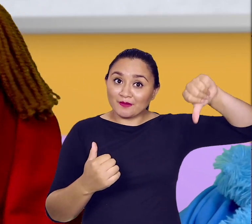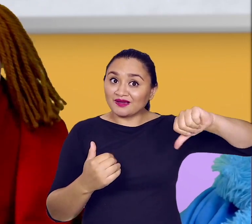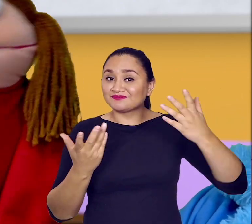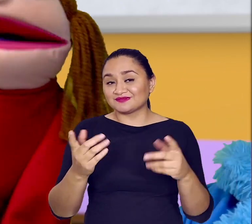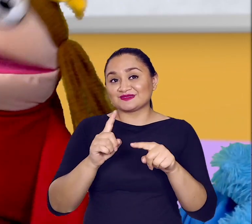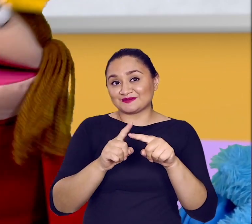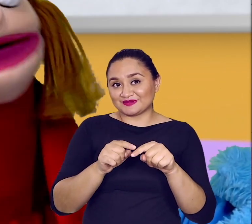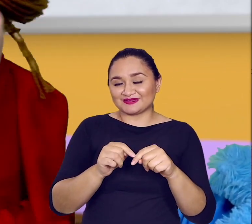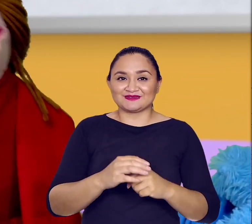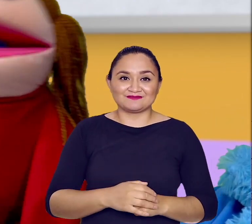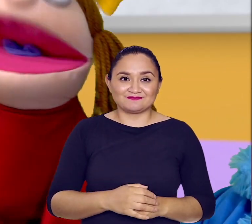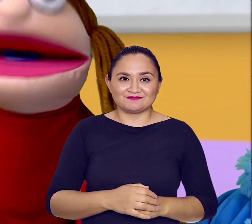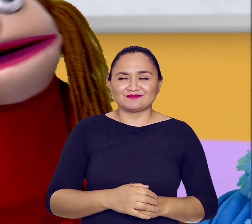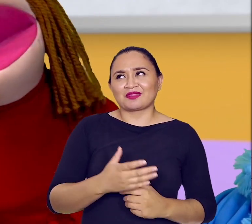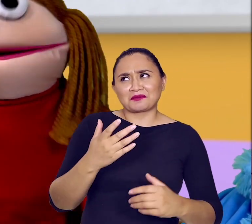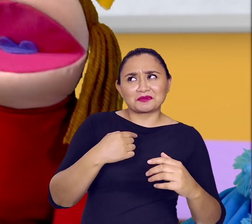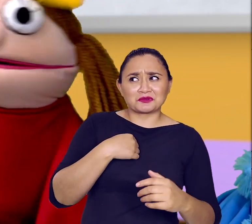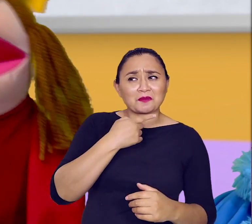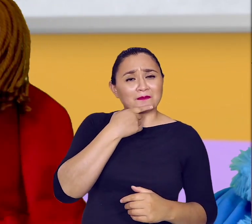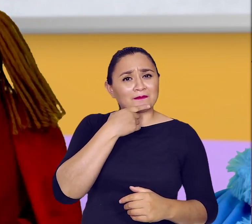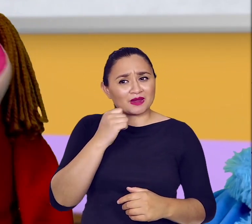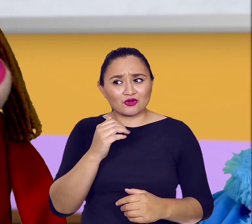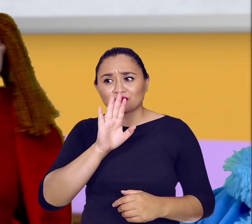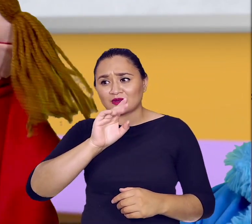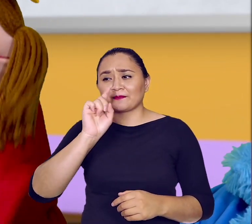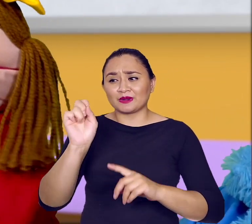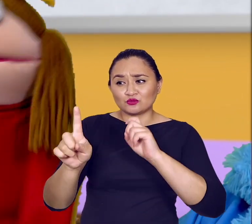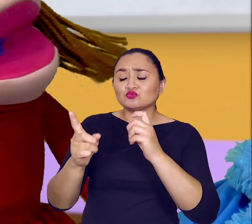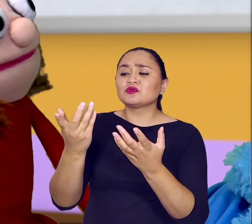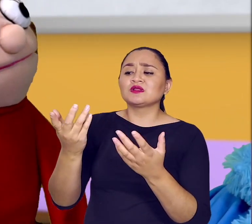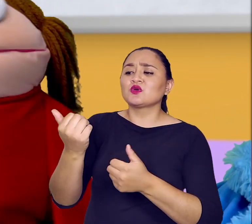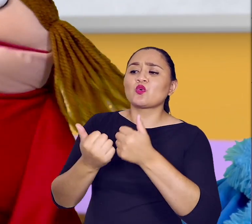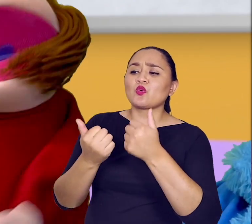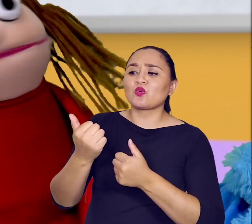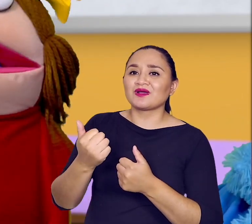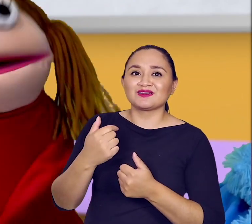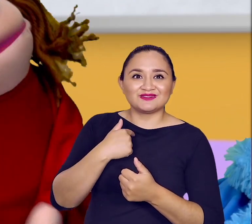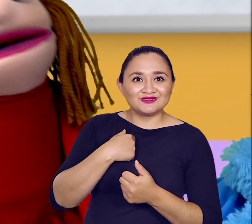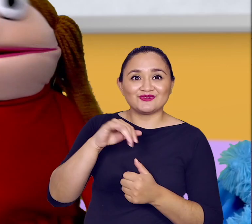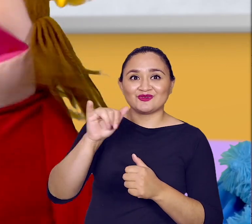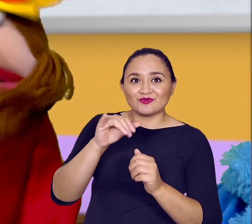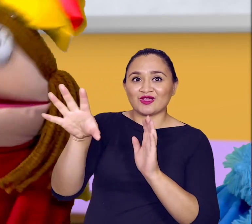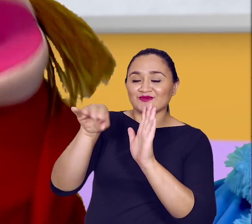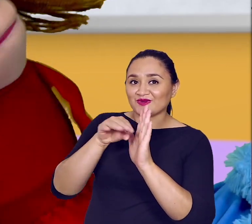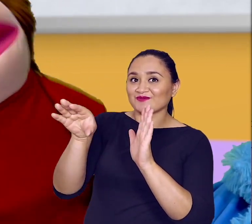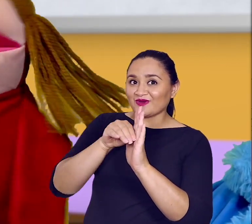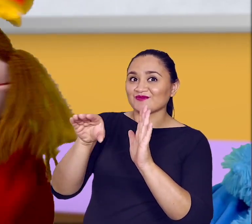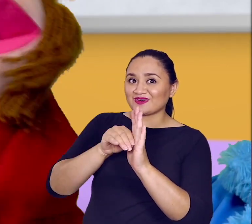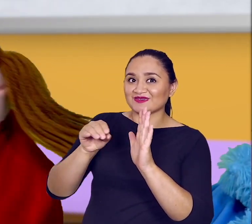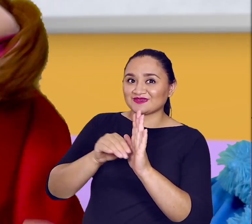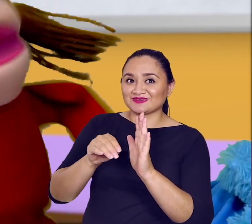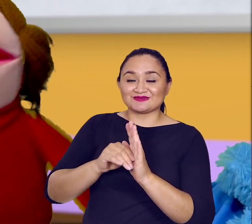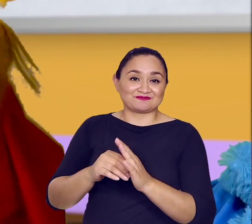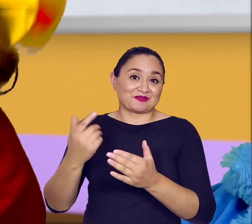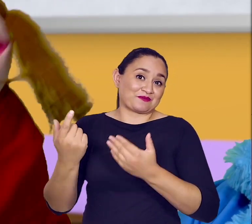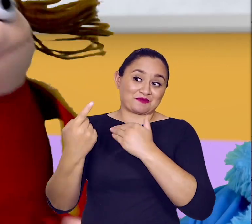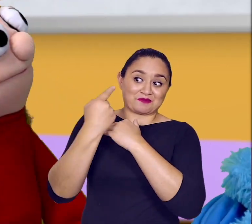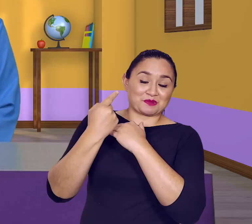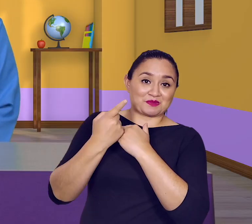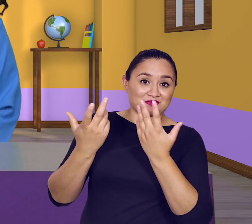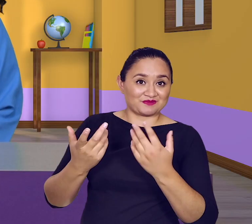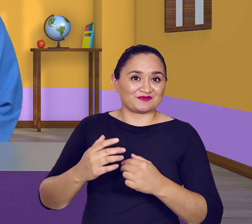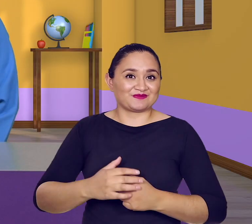si mejor les pregunto a mis amigos qué profesión van a seguir y yo hago lo que mis amigas y mis amigos da para estar